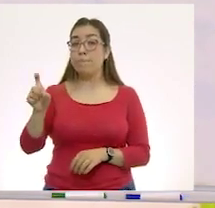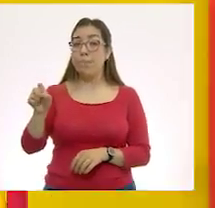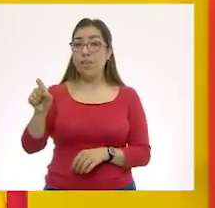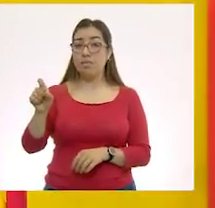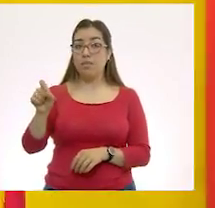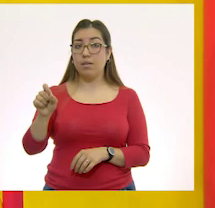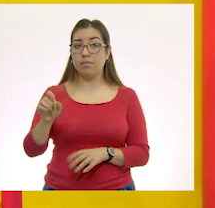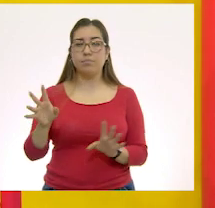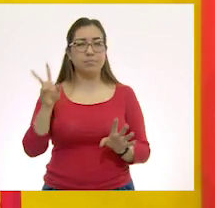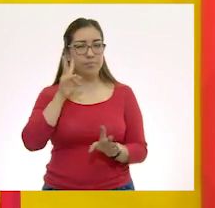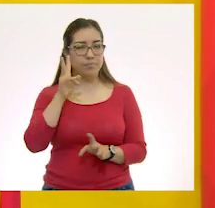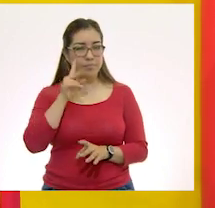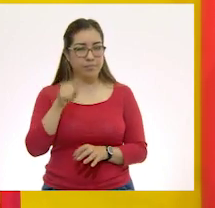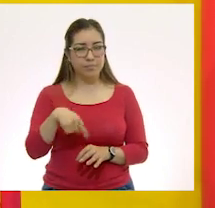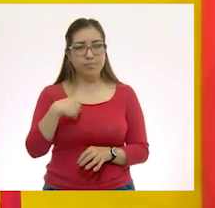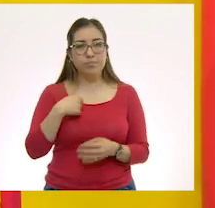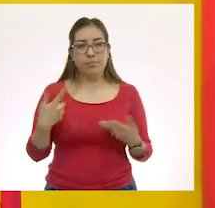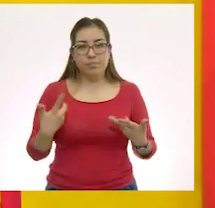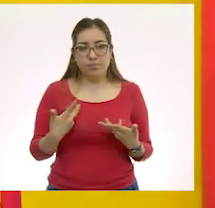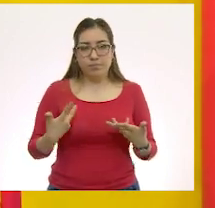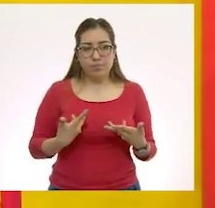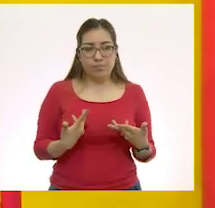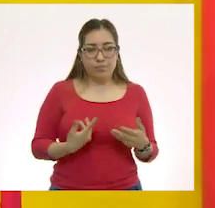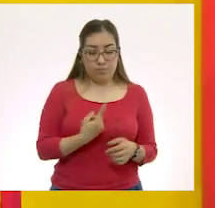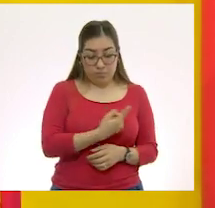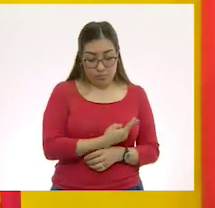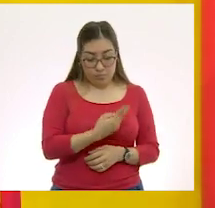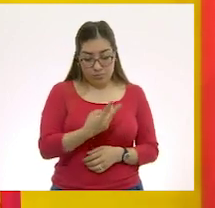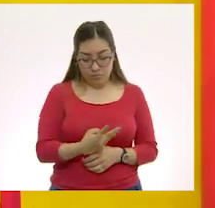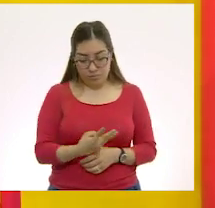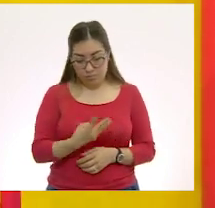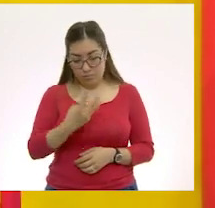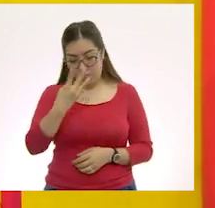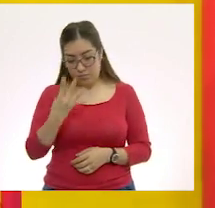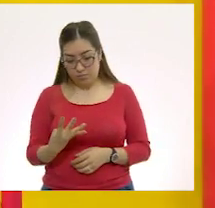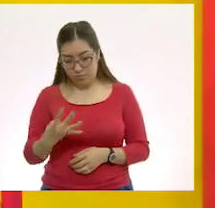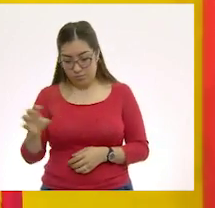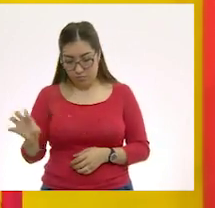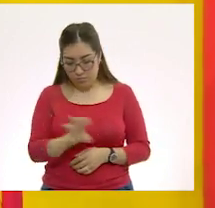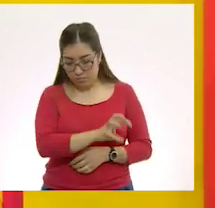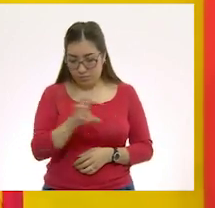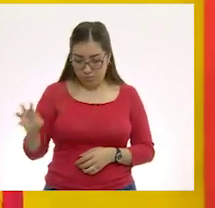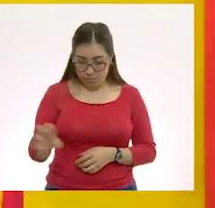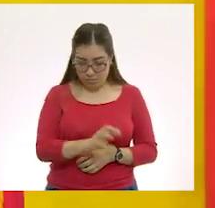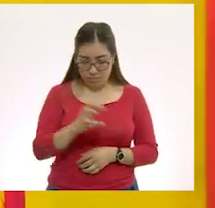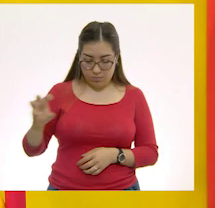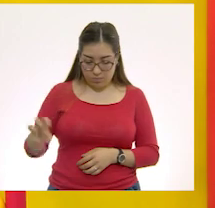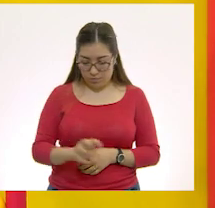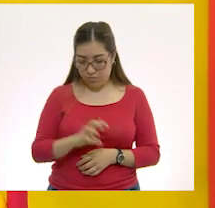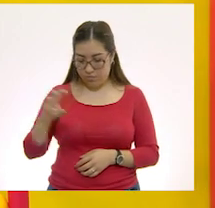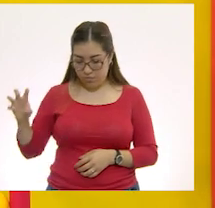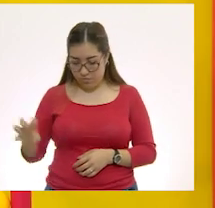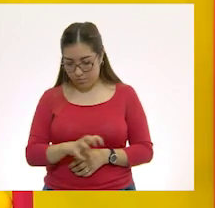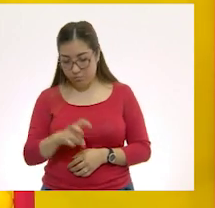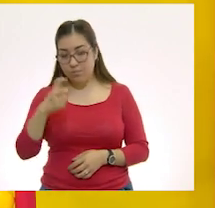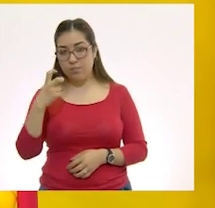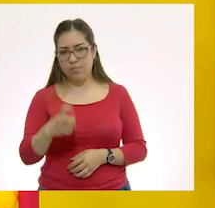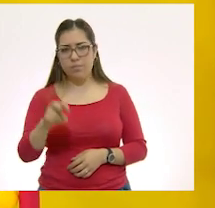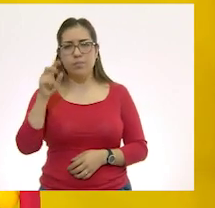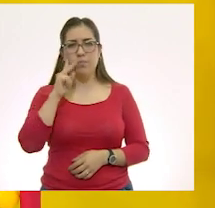número 20 entonces en el ábaco voy a agregar 1 2 3 4 y entonces